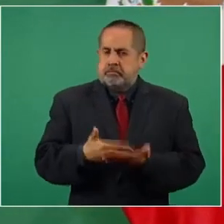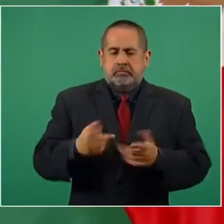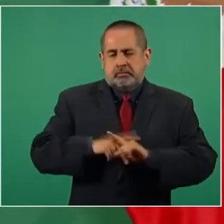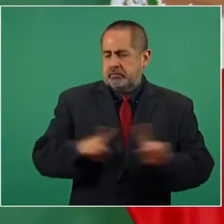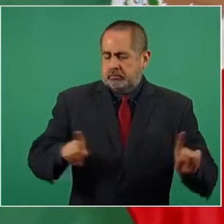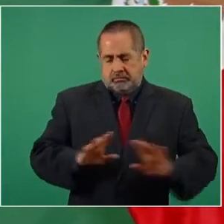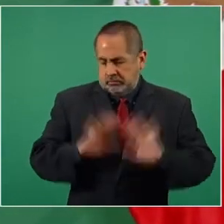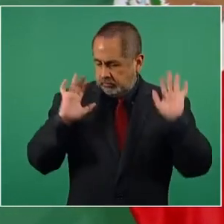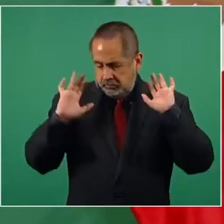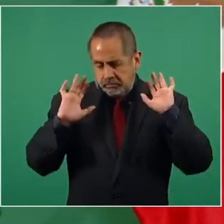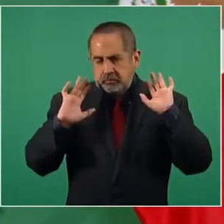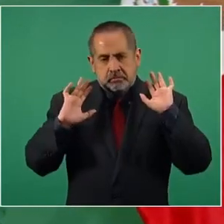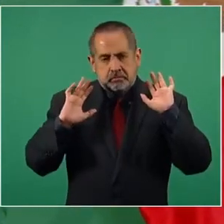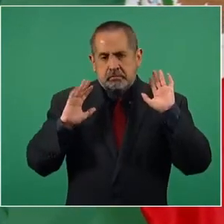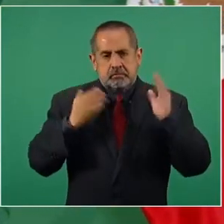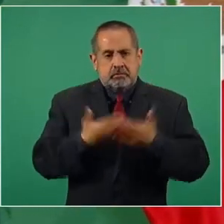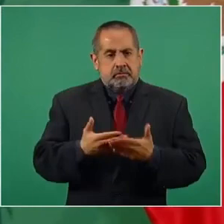gobiernos,